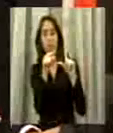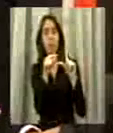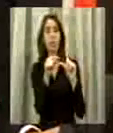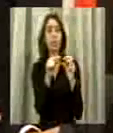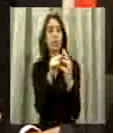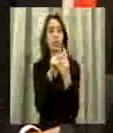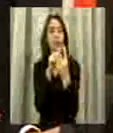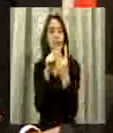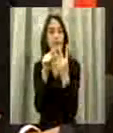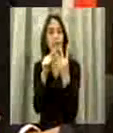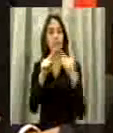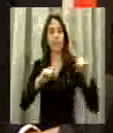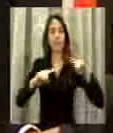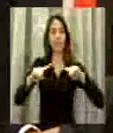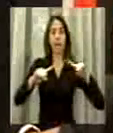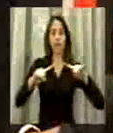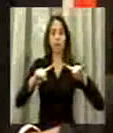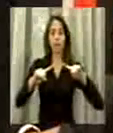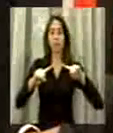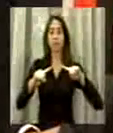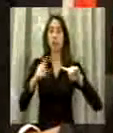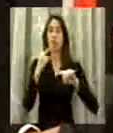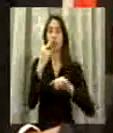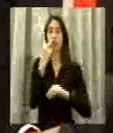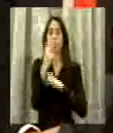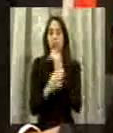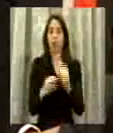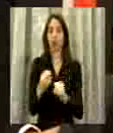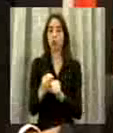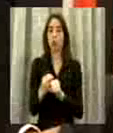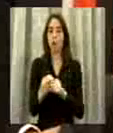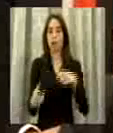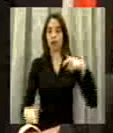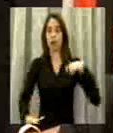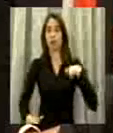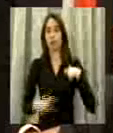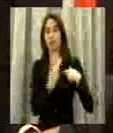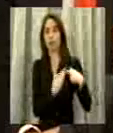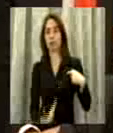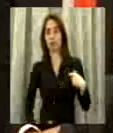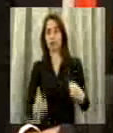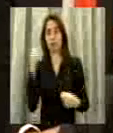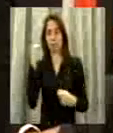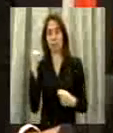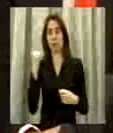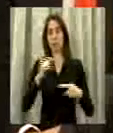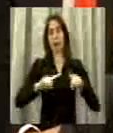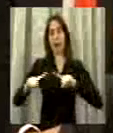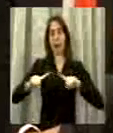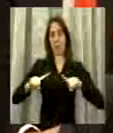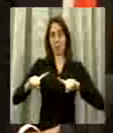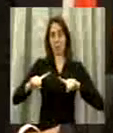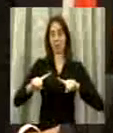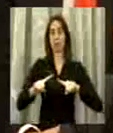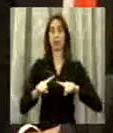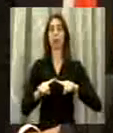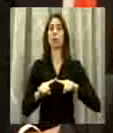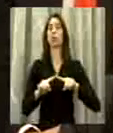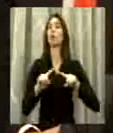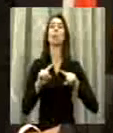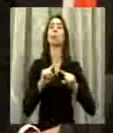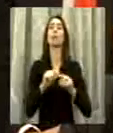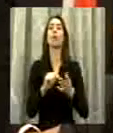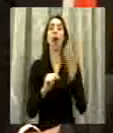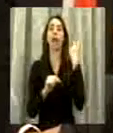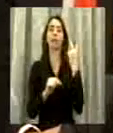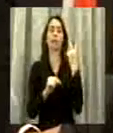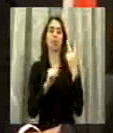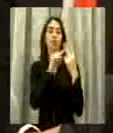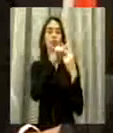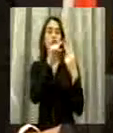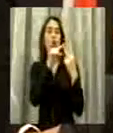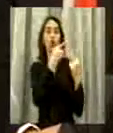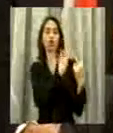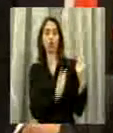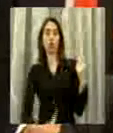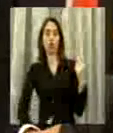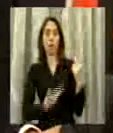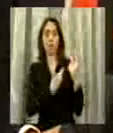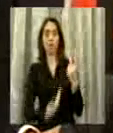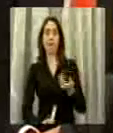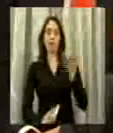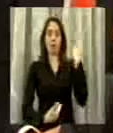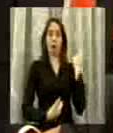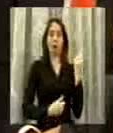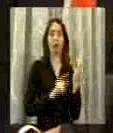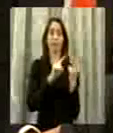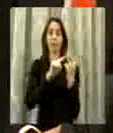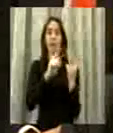administraciones, aquí 2 años para la administración del presidente Piñera, pero en los periodos completos de los 2 gobiernos anteriores. Y en nuestro